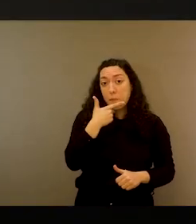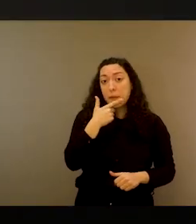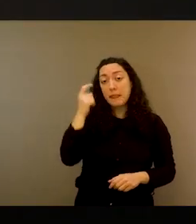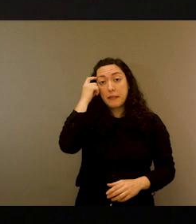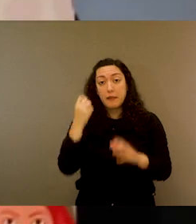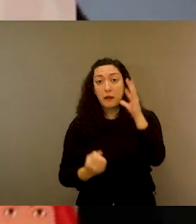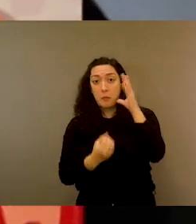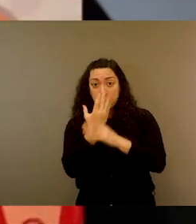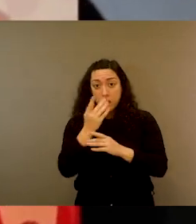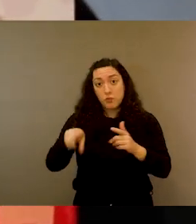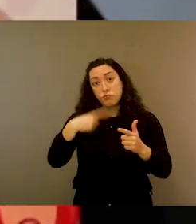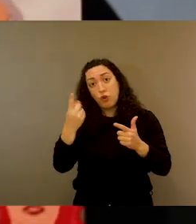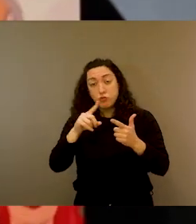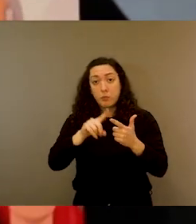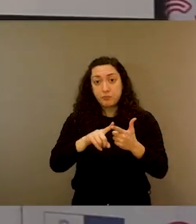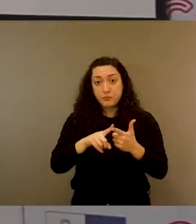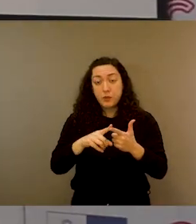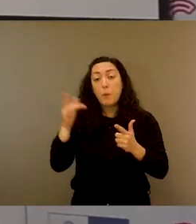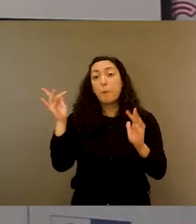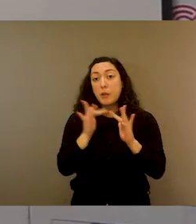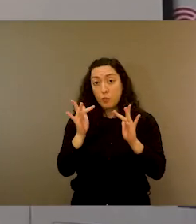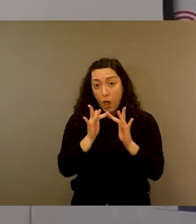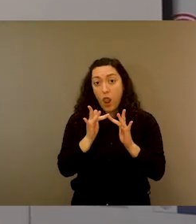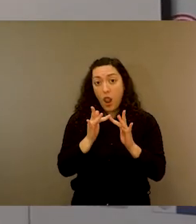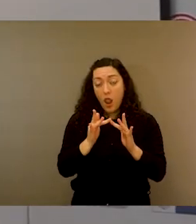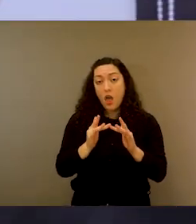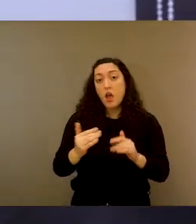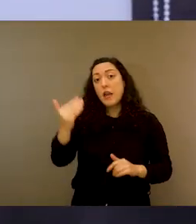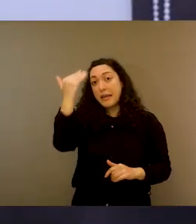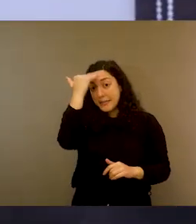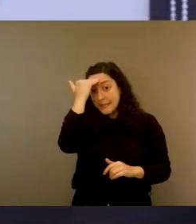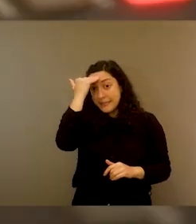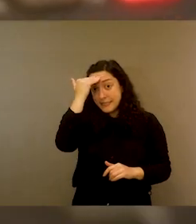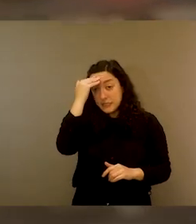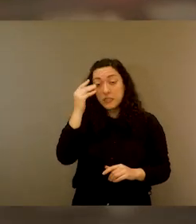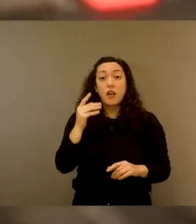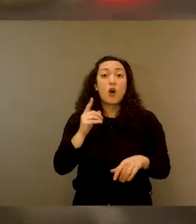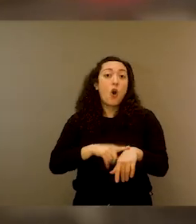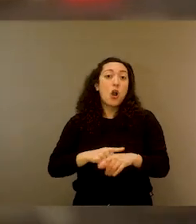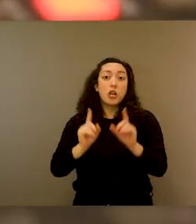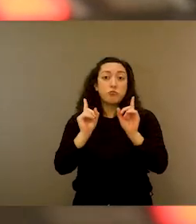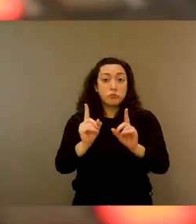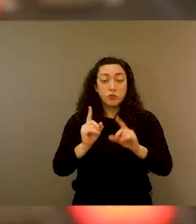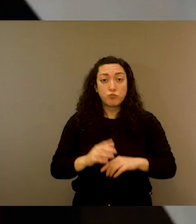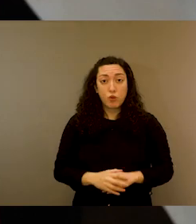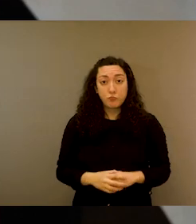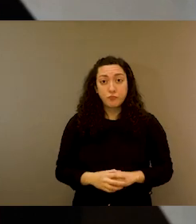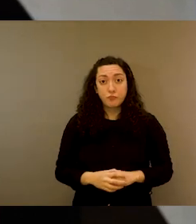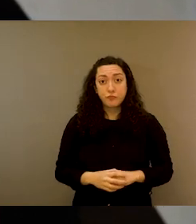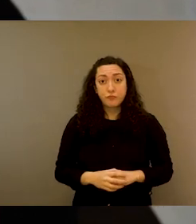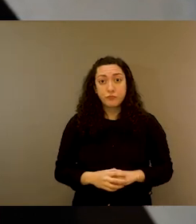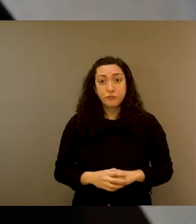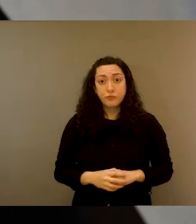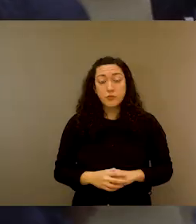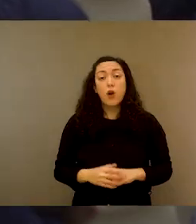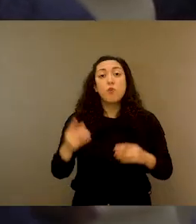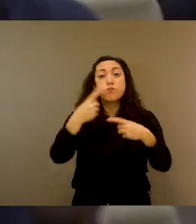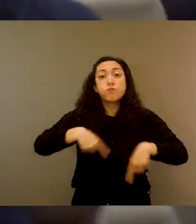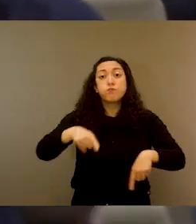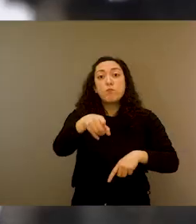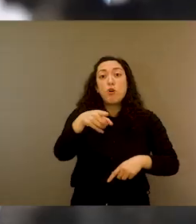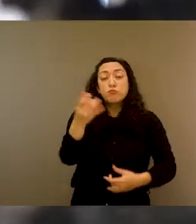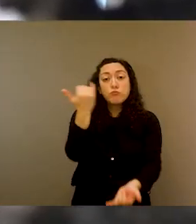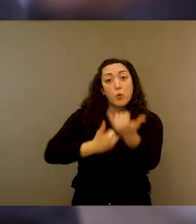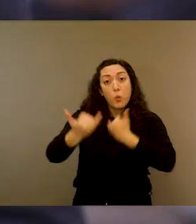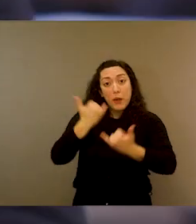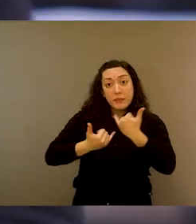14 de septiembre a las 10 de la mañana, y otra virtual, el 15 a partir también de la misma hora. Con